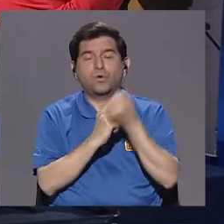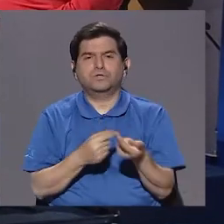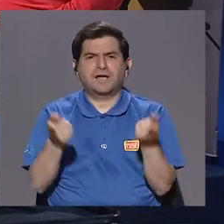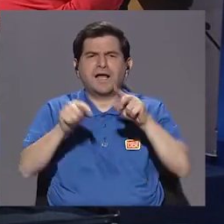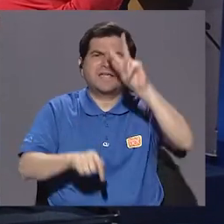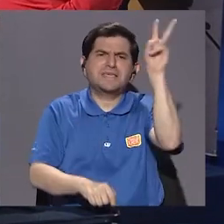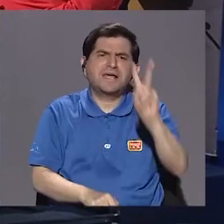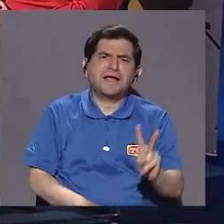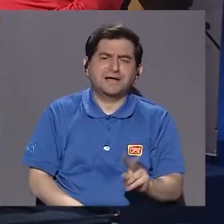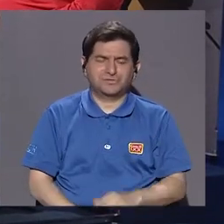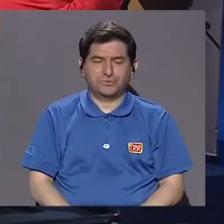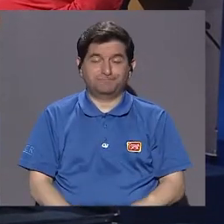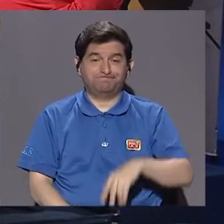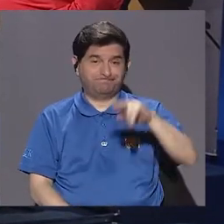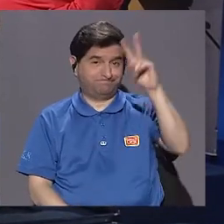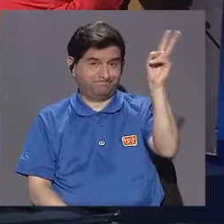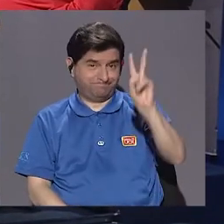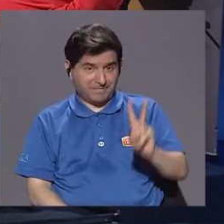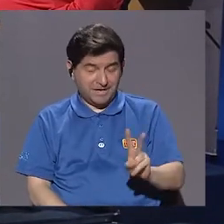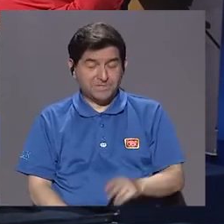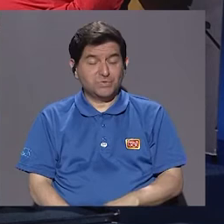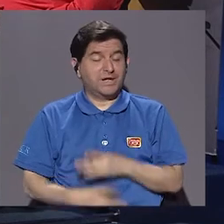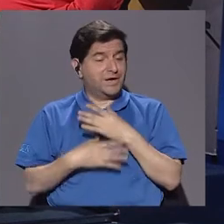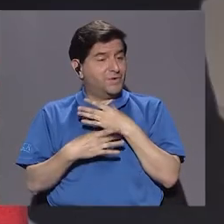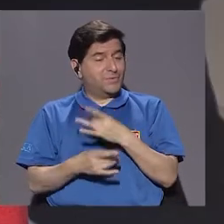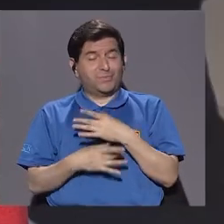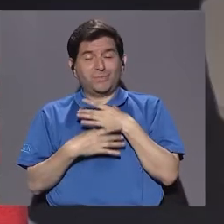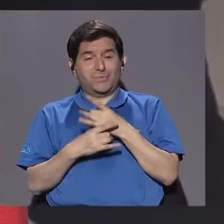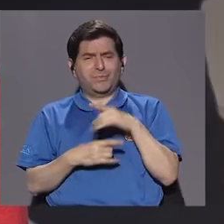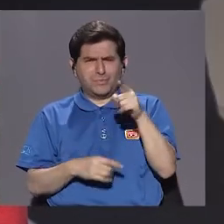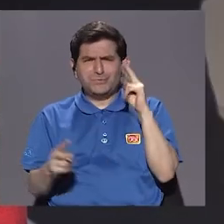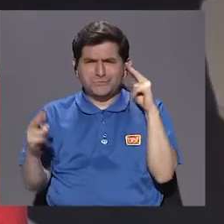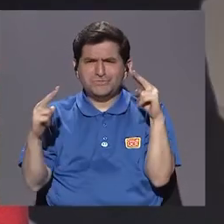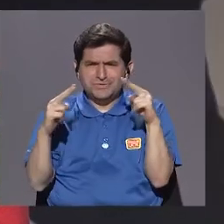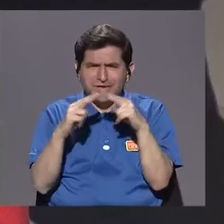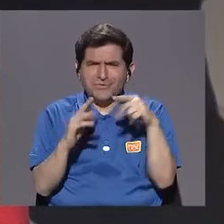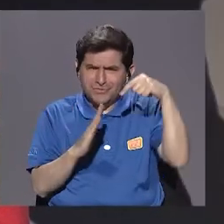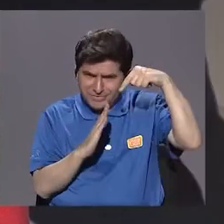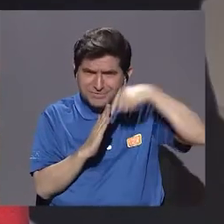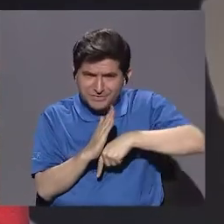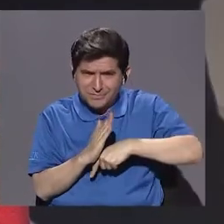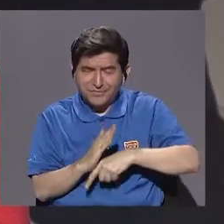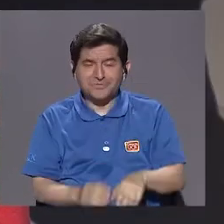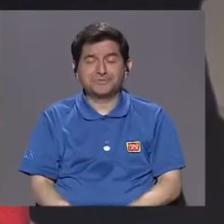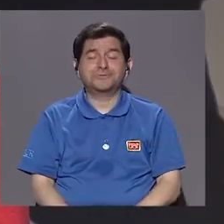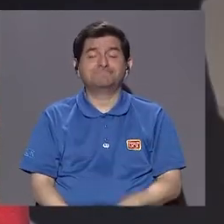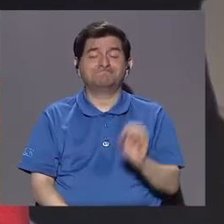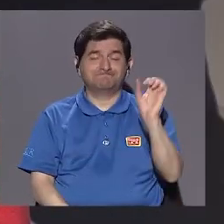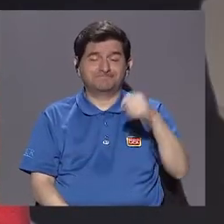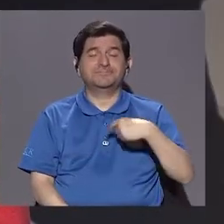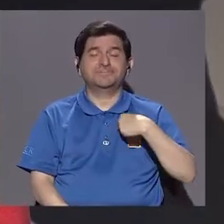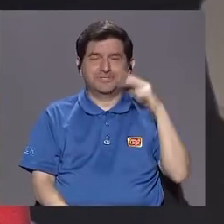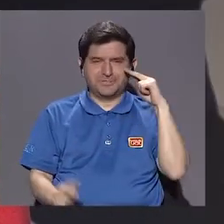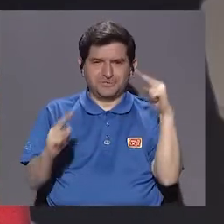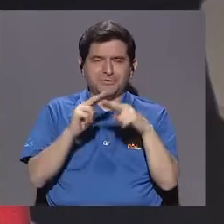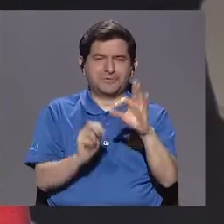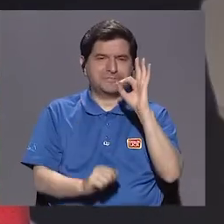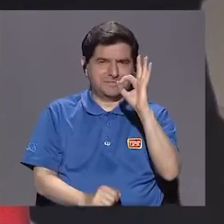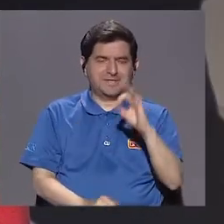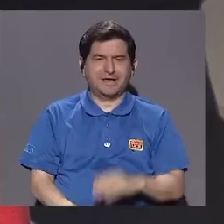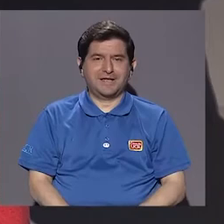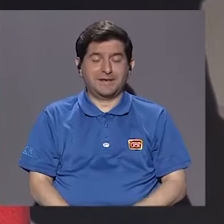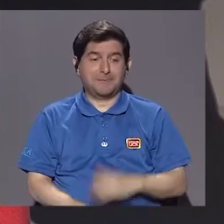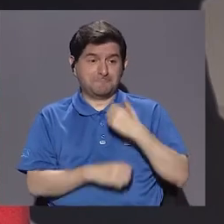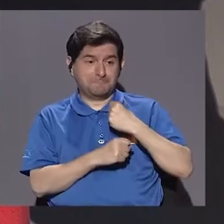venezuela el caso de venezuela es de lo más interesante además usted lo conoce desde adentro correcto lo conoce muy bien si casualmente como un